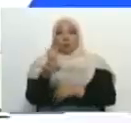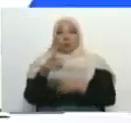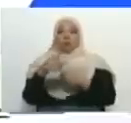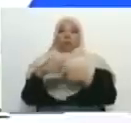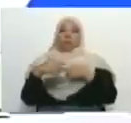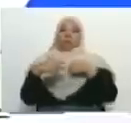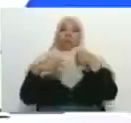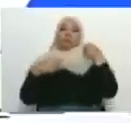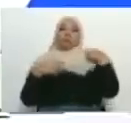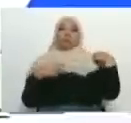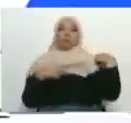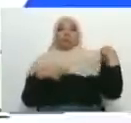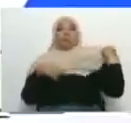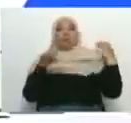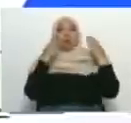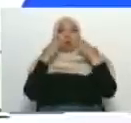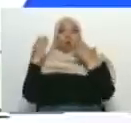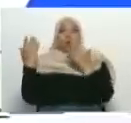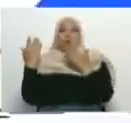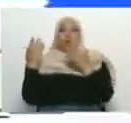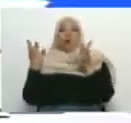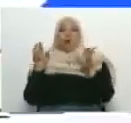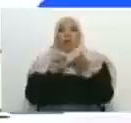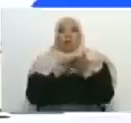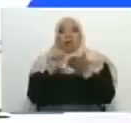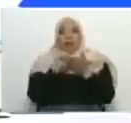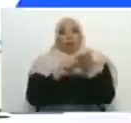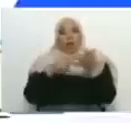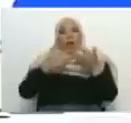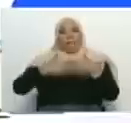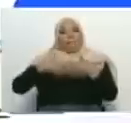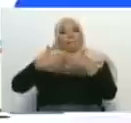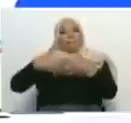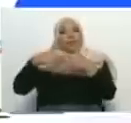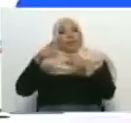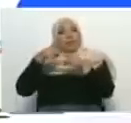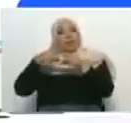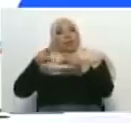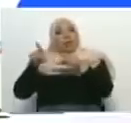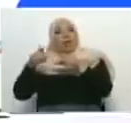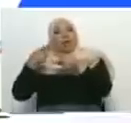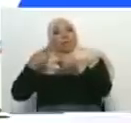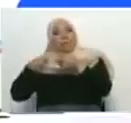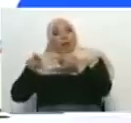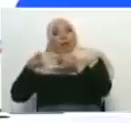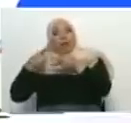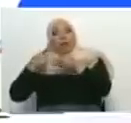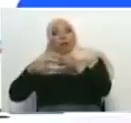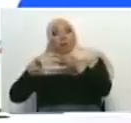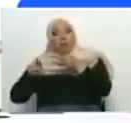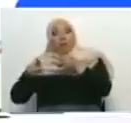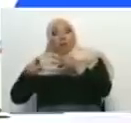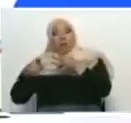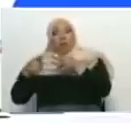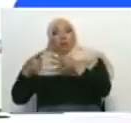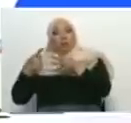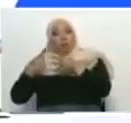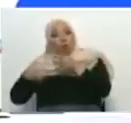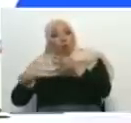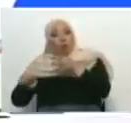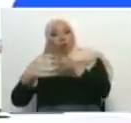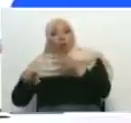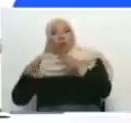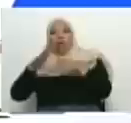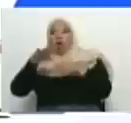ConocoPhillips, Rusoro, Cristalex, Gold Reserve, Koch Minerals,